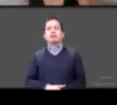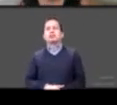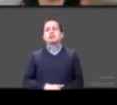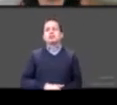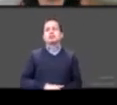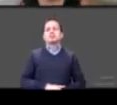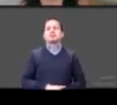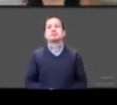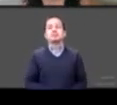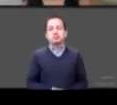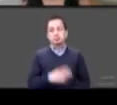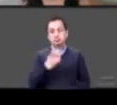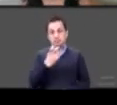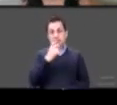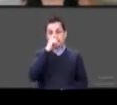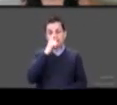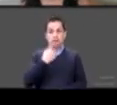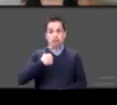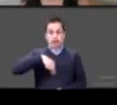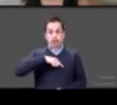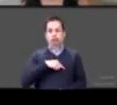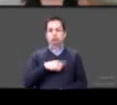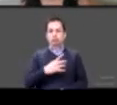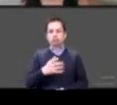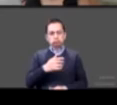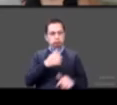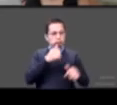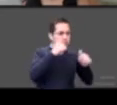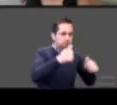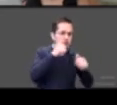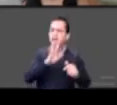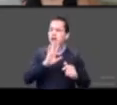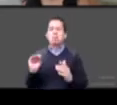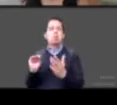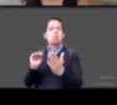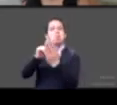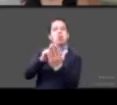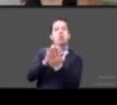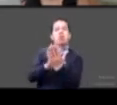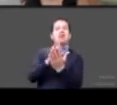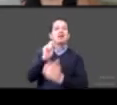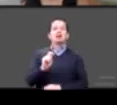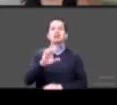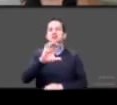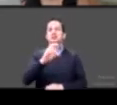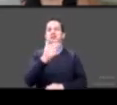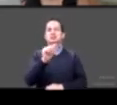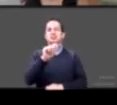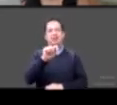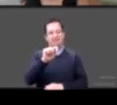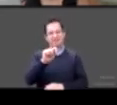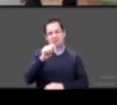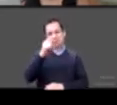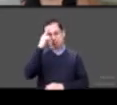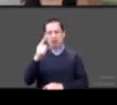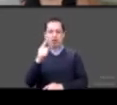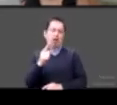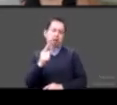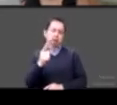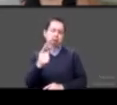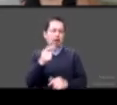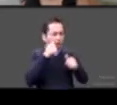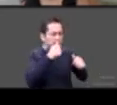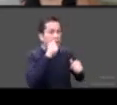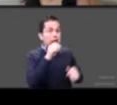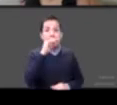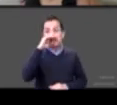atención directa, de esta intervención directa, se habilitó un chat también, sin costo, y en